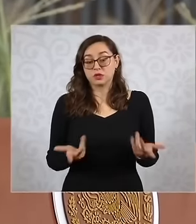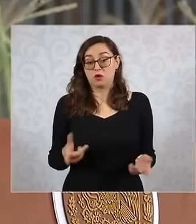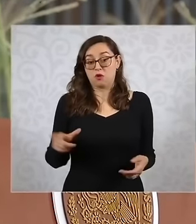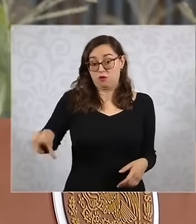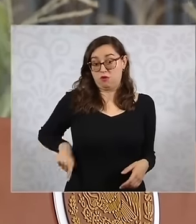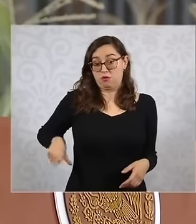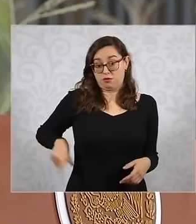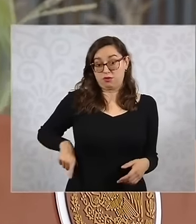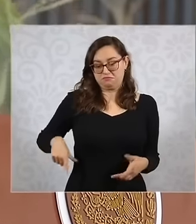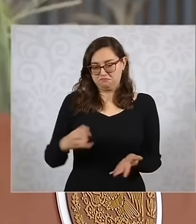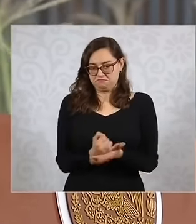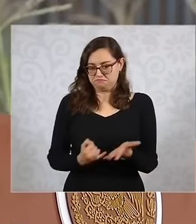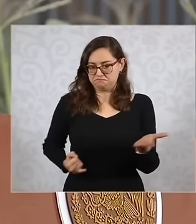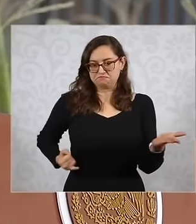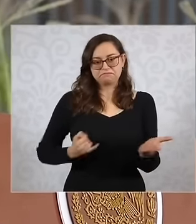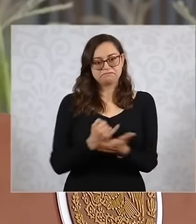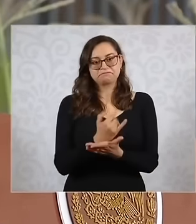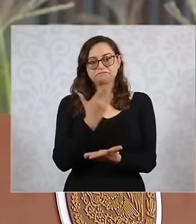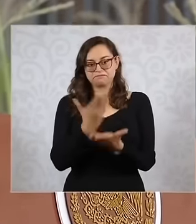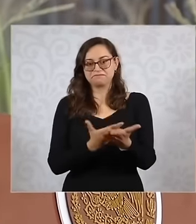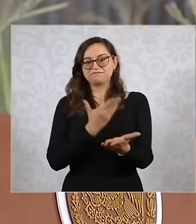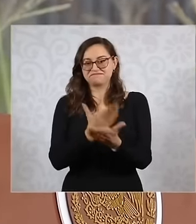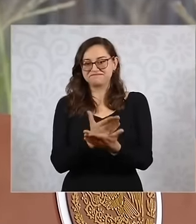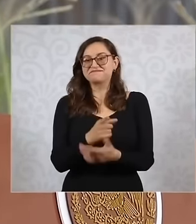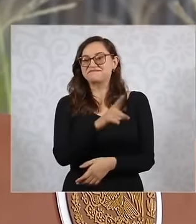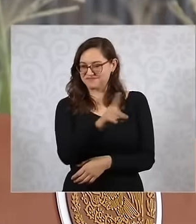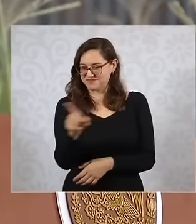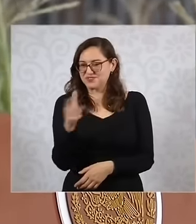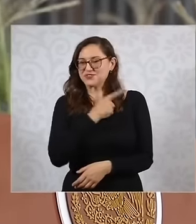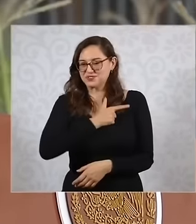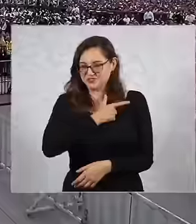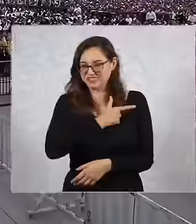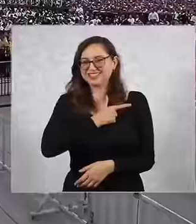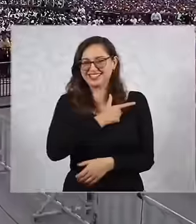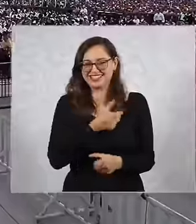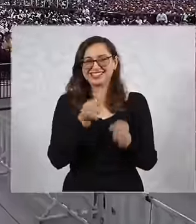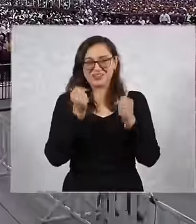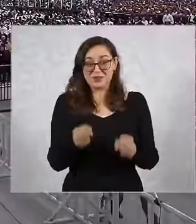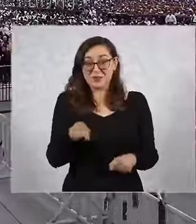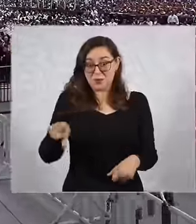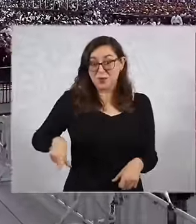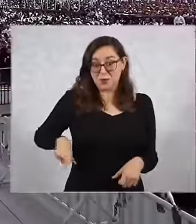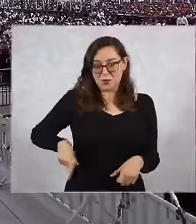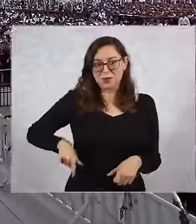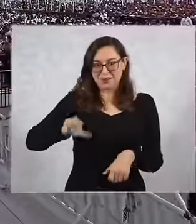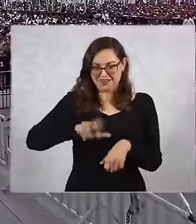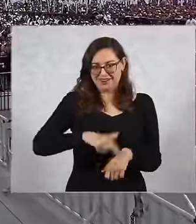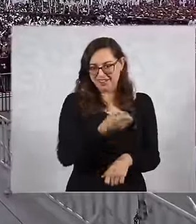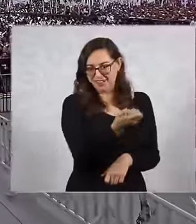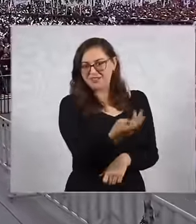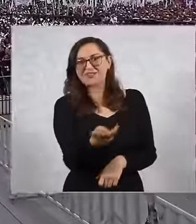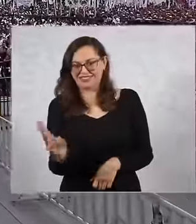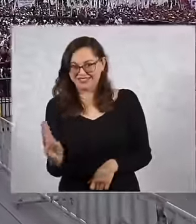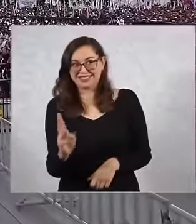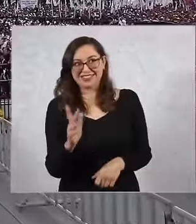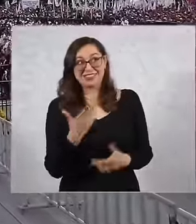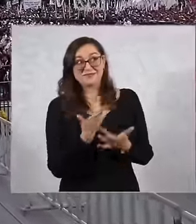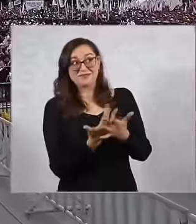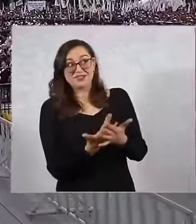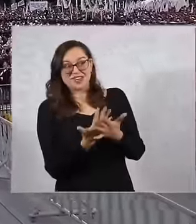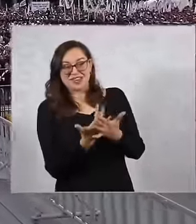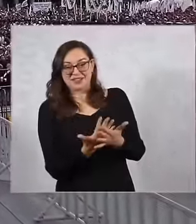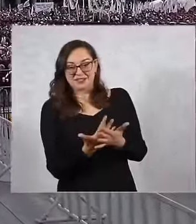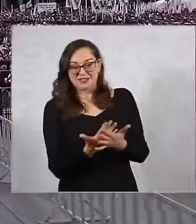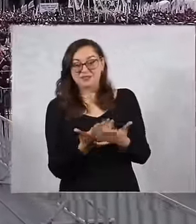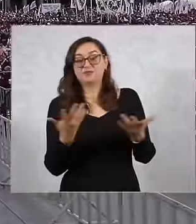gobierno, esta les va a gustar también, aquí a los gobernadores. Vamos a quitarle los